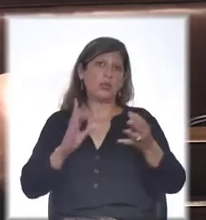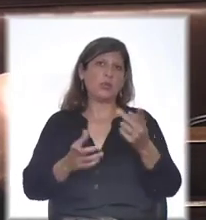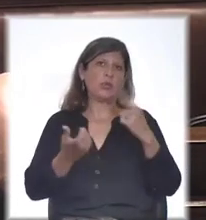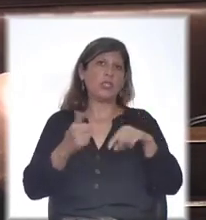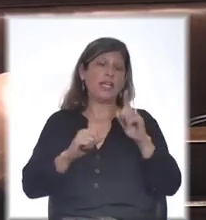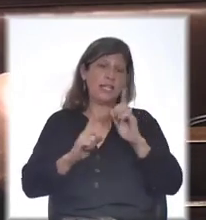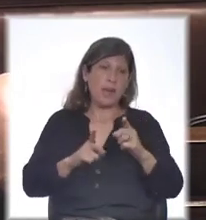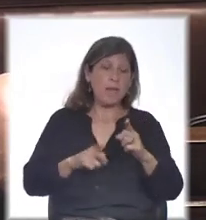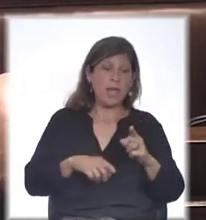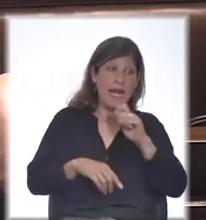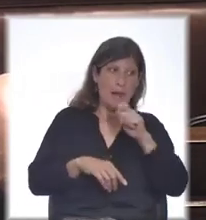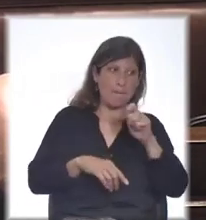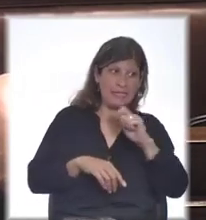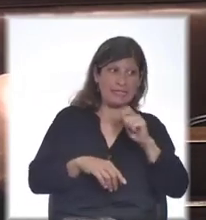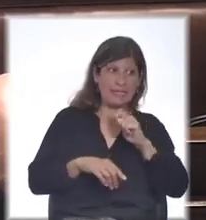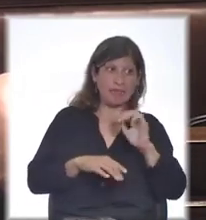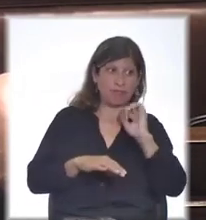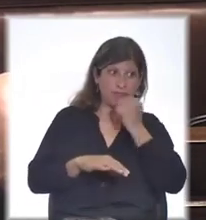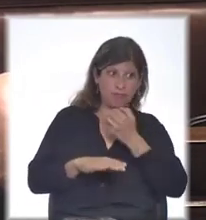forma cada vez más regular.